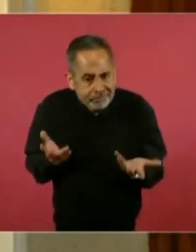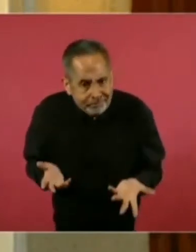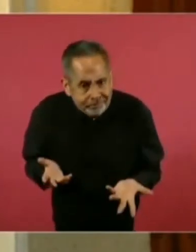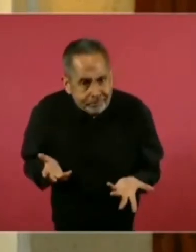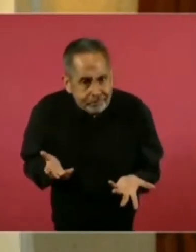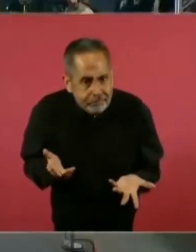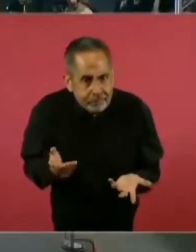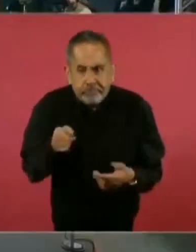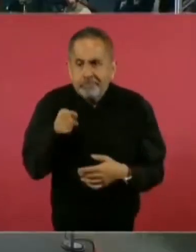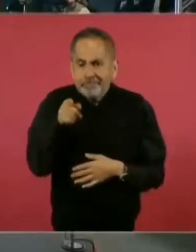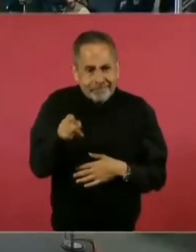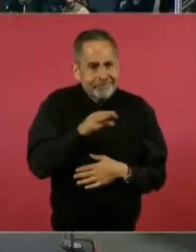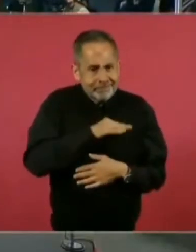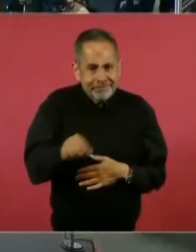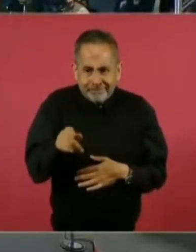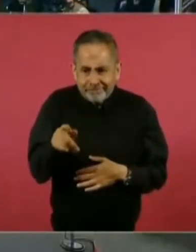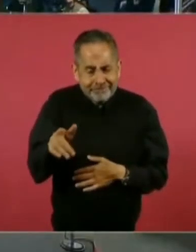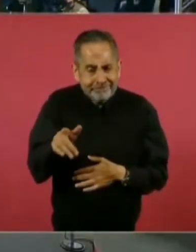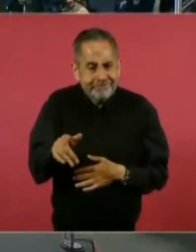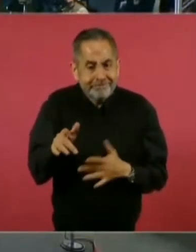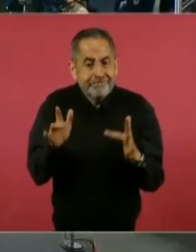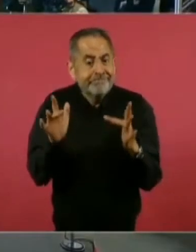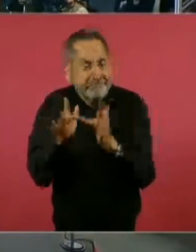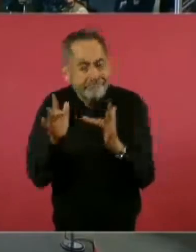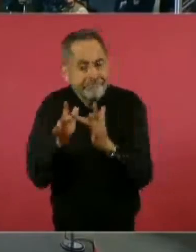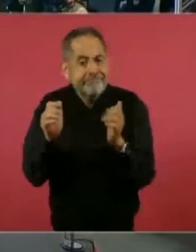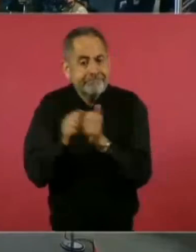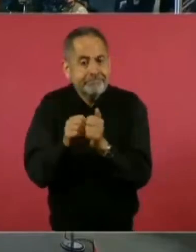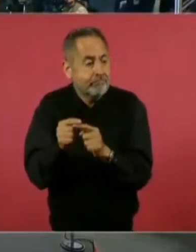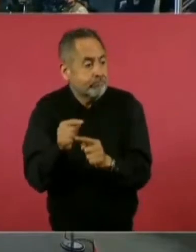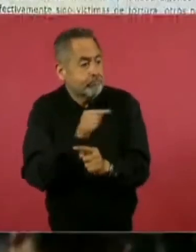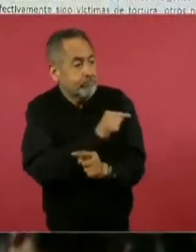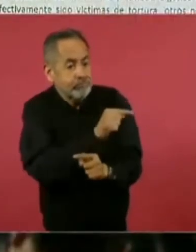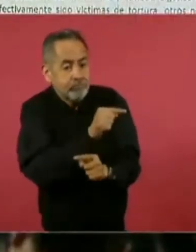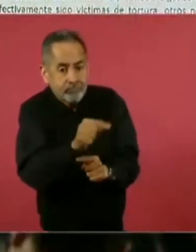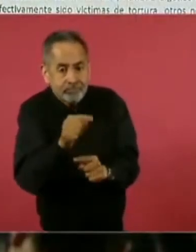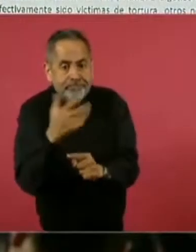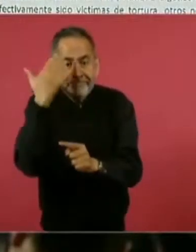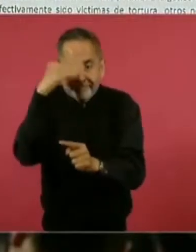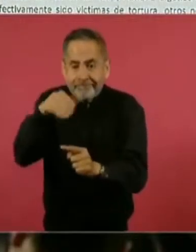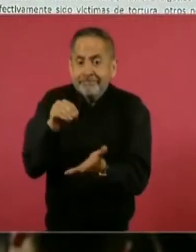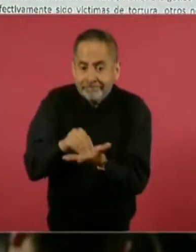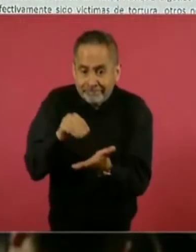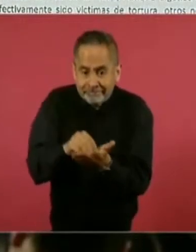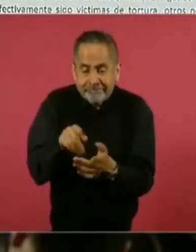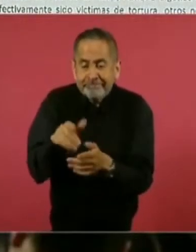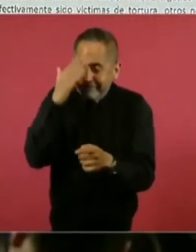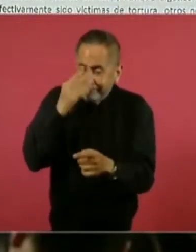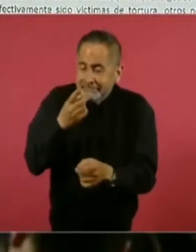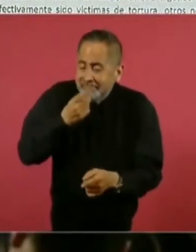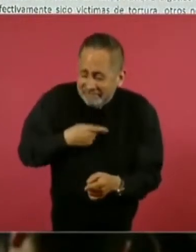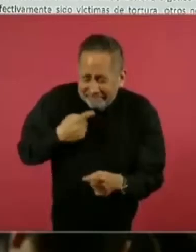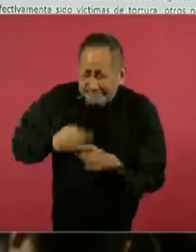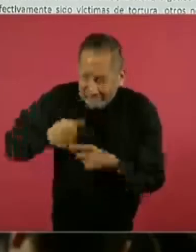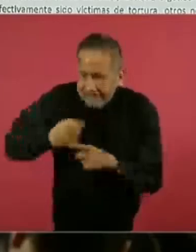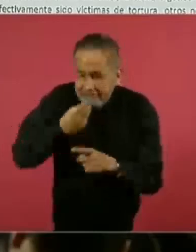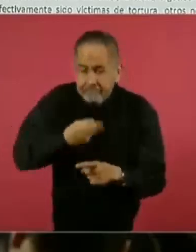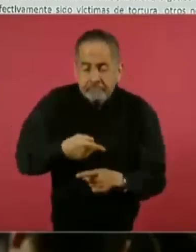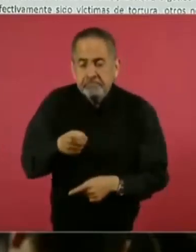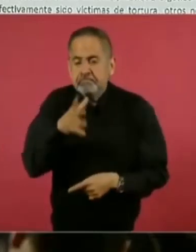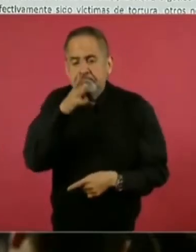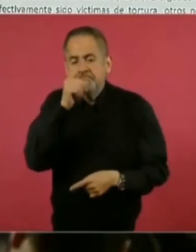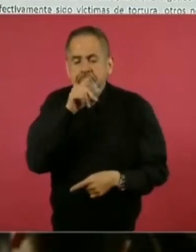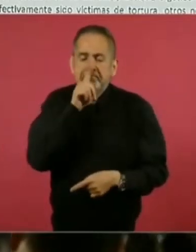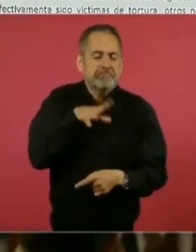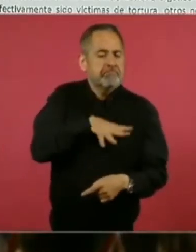tiene la comunicación y el contacto con otros integrantes. Todo esto que les estoy planteando, tenemos